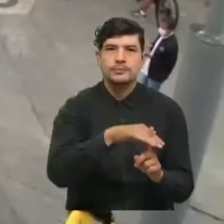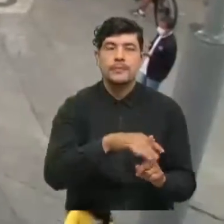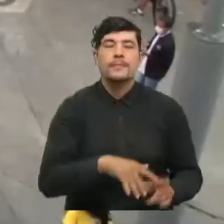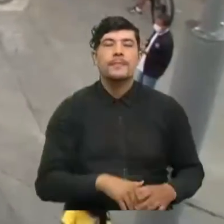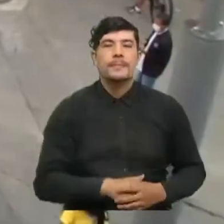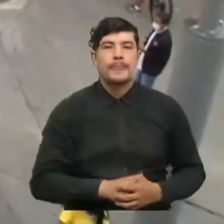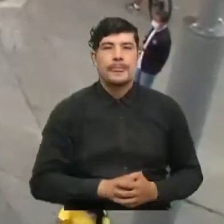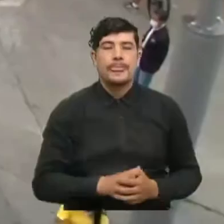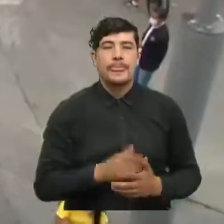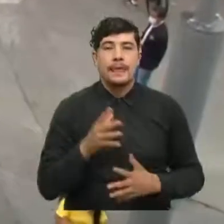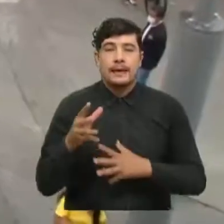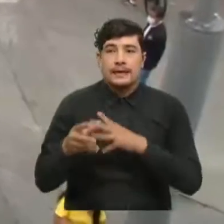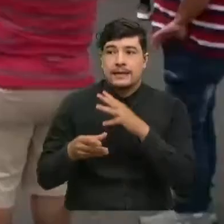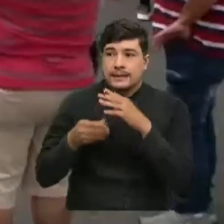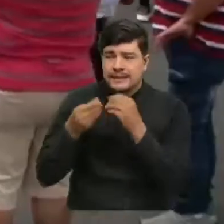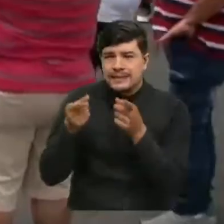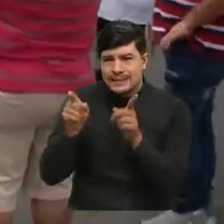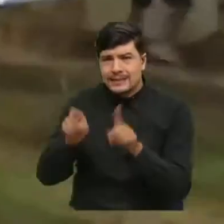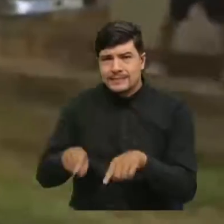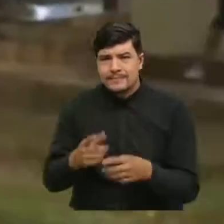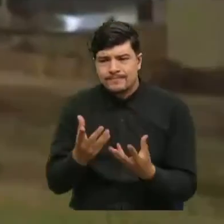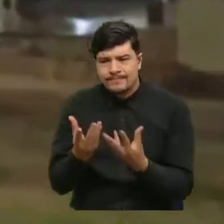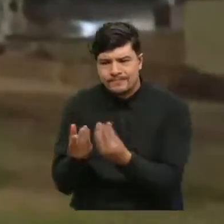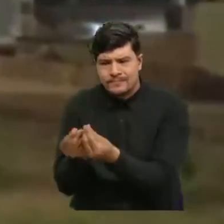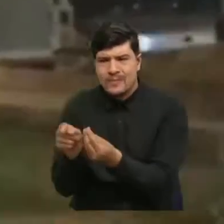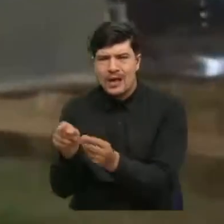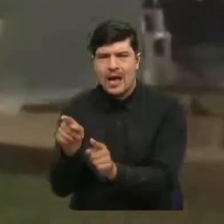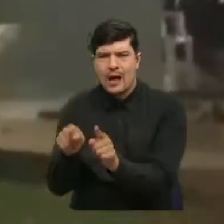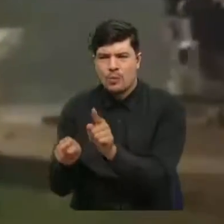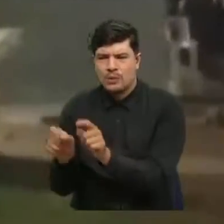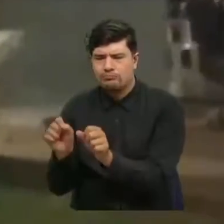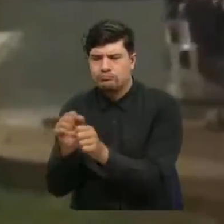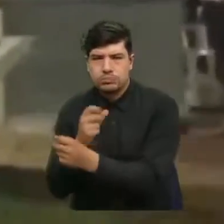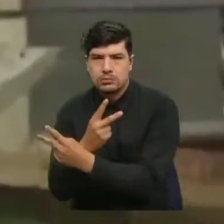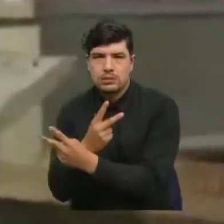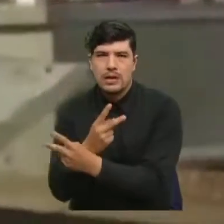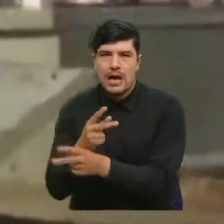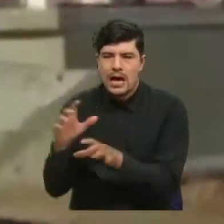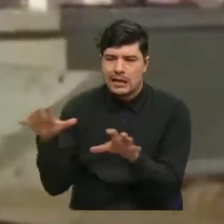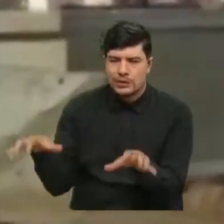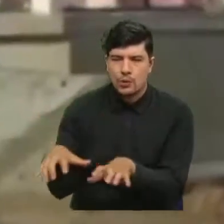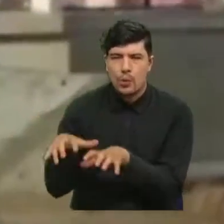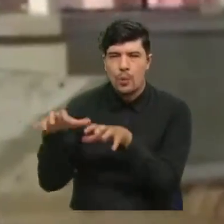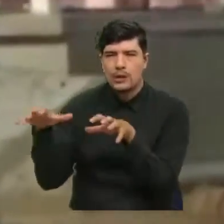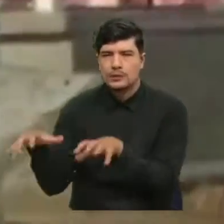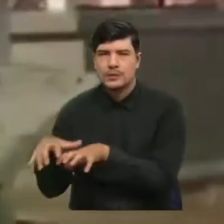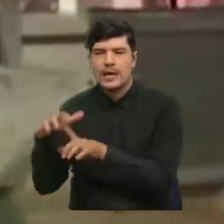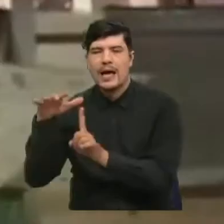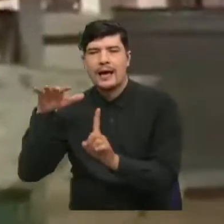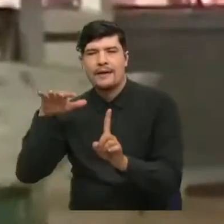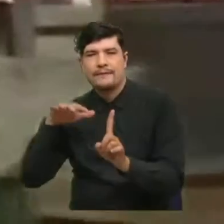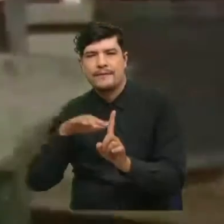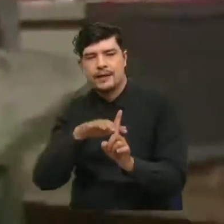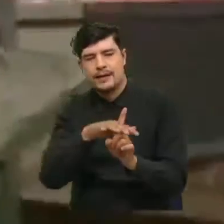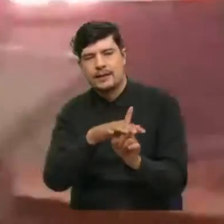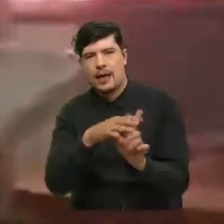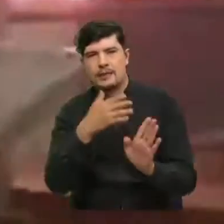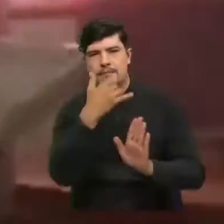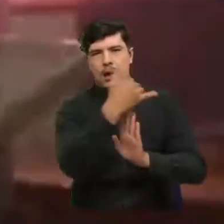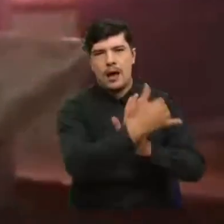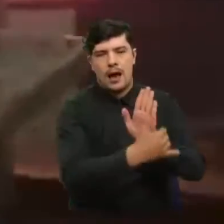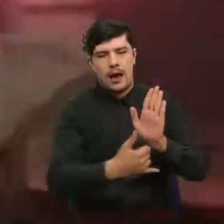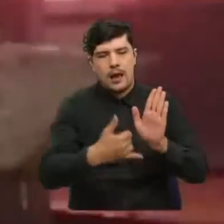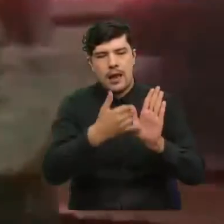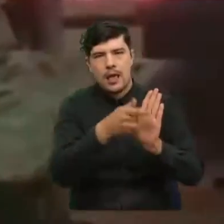situaciones focos de violencia que de una u otra manera trastorna en el desarrollo normal de